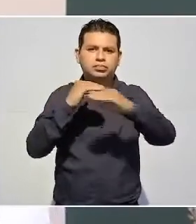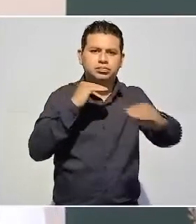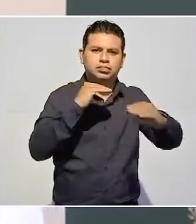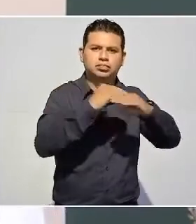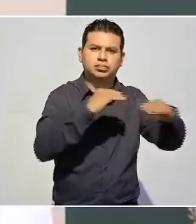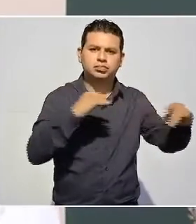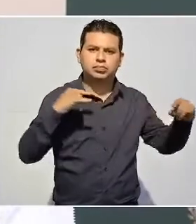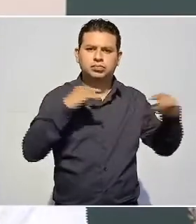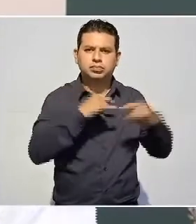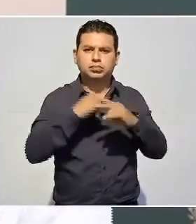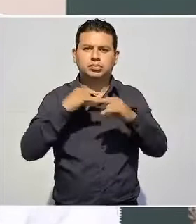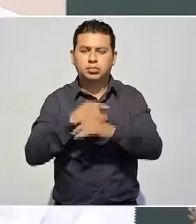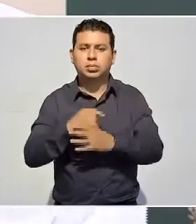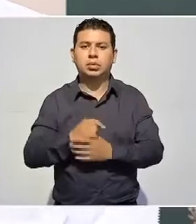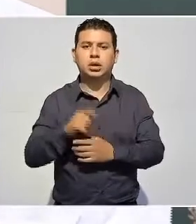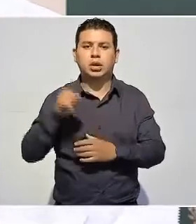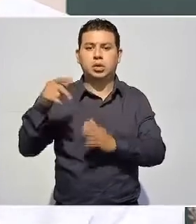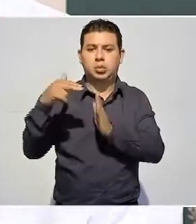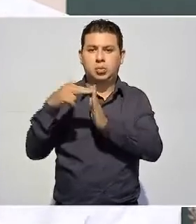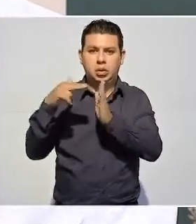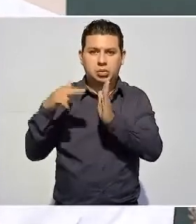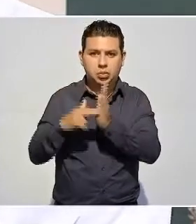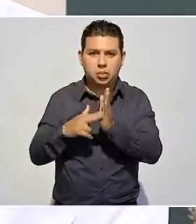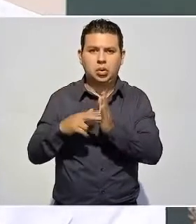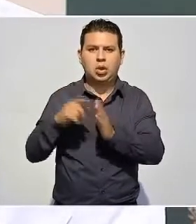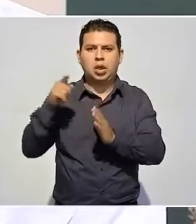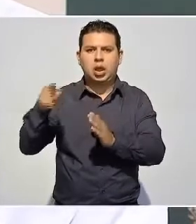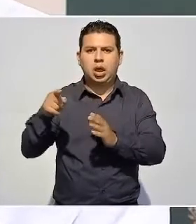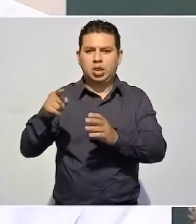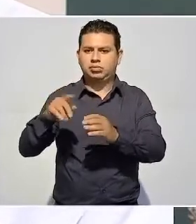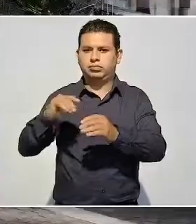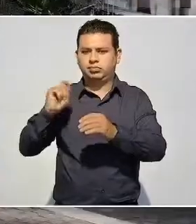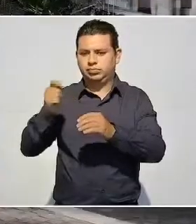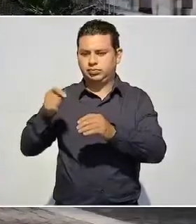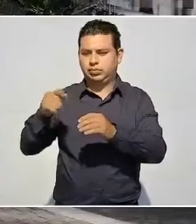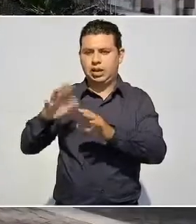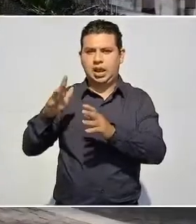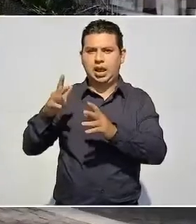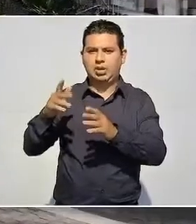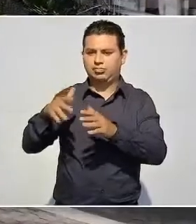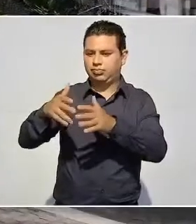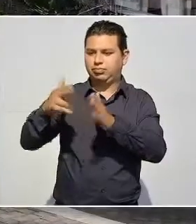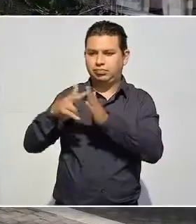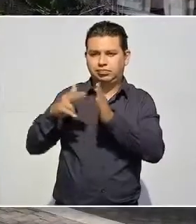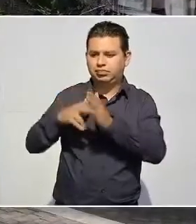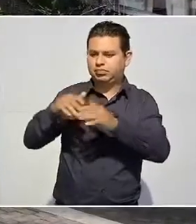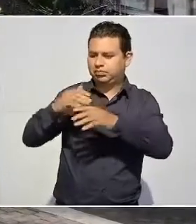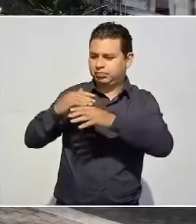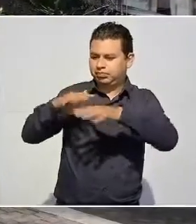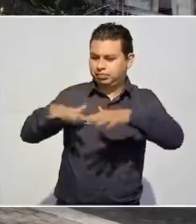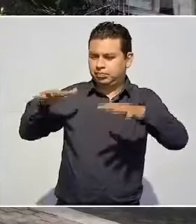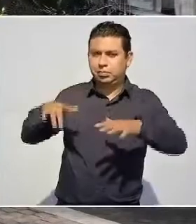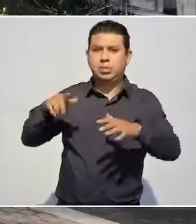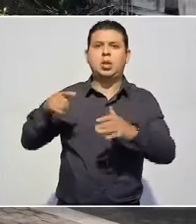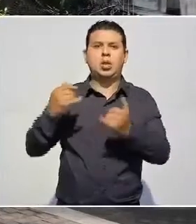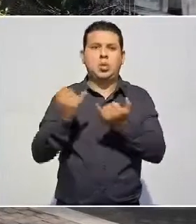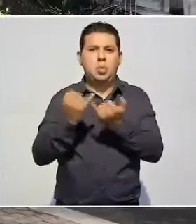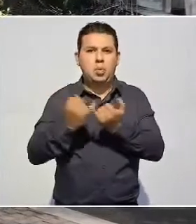fundó el puerto de Huatulco, llevó a cabo el levantamiento de la Carta Geográfica del